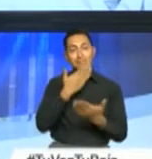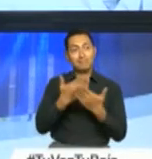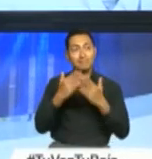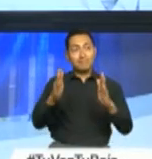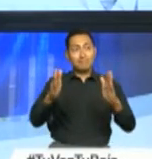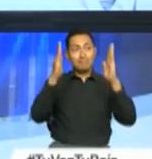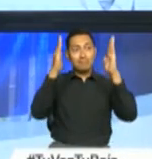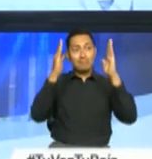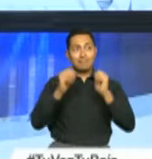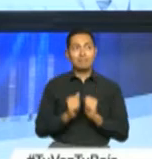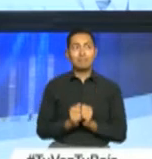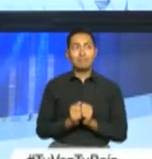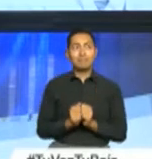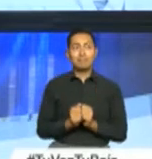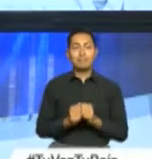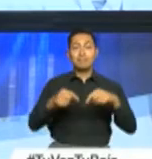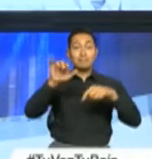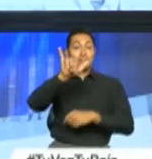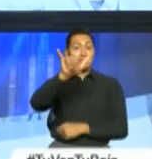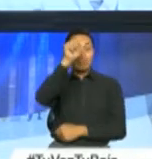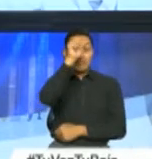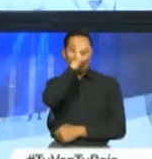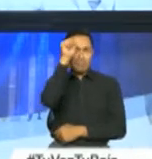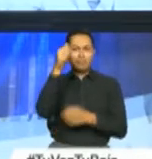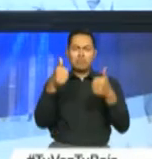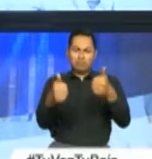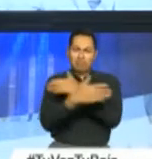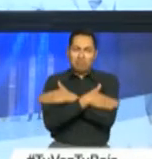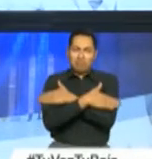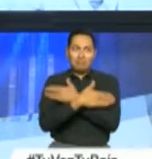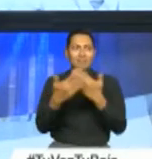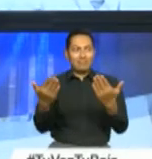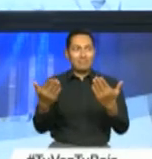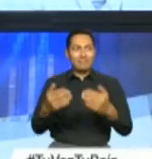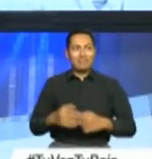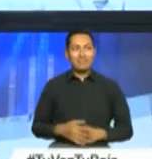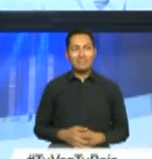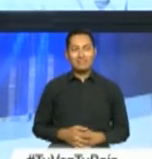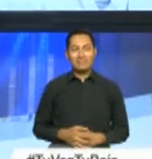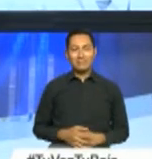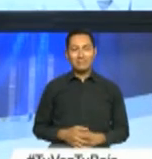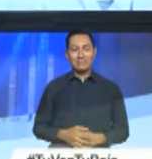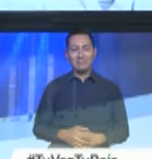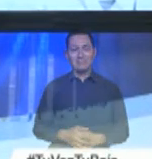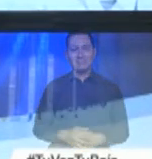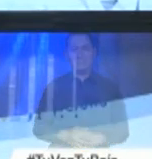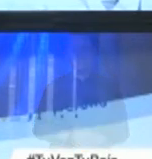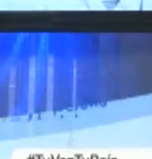Me despido esperando que este fin de semana sea muy provechoso para usted. Muchas gracias.